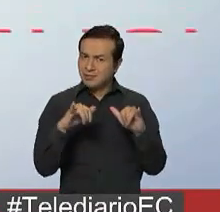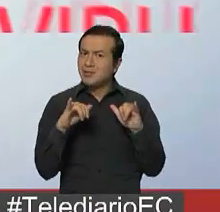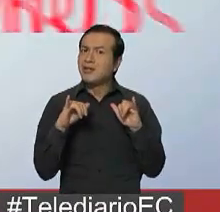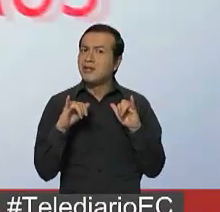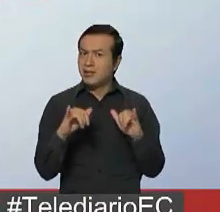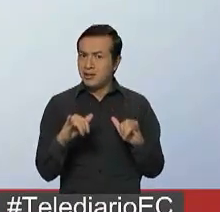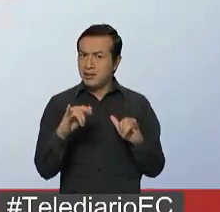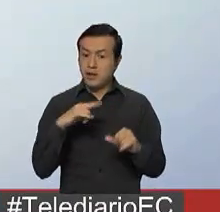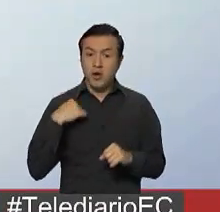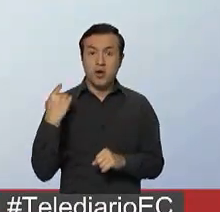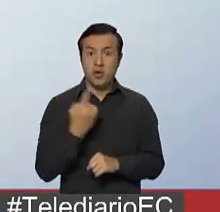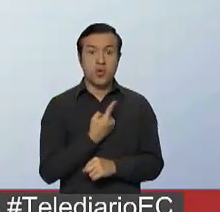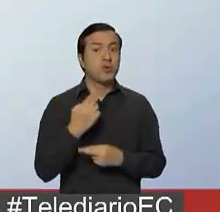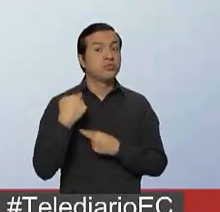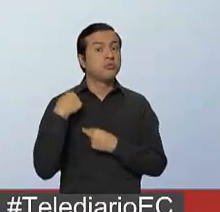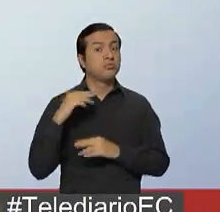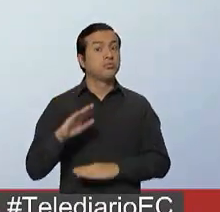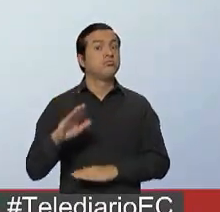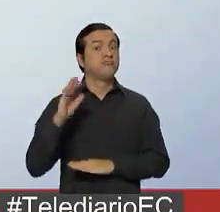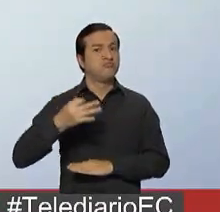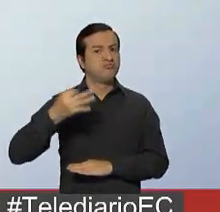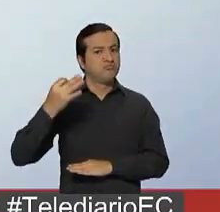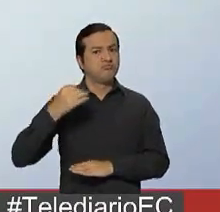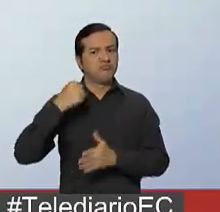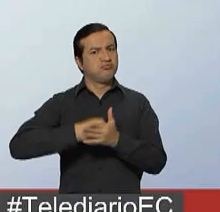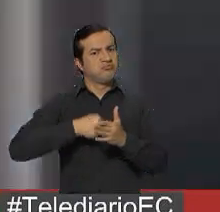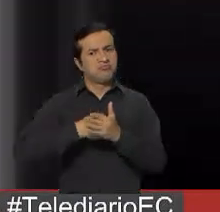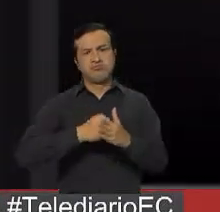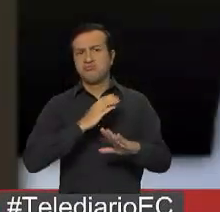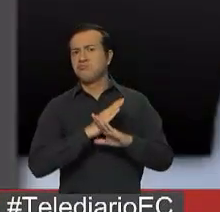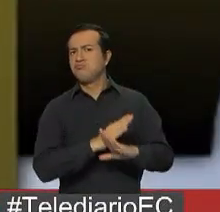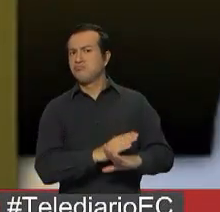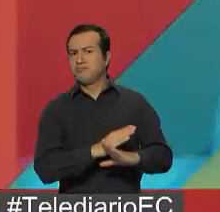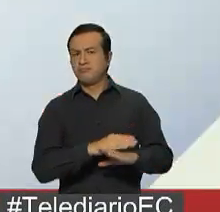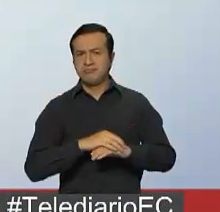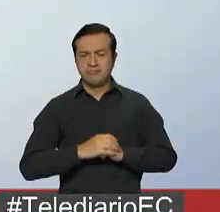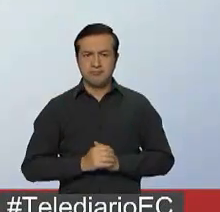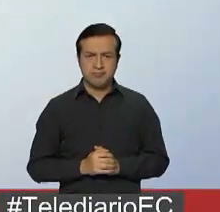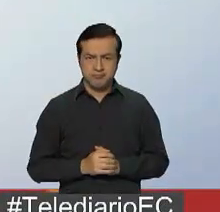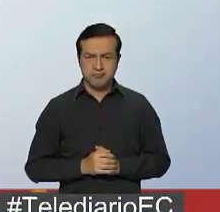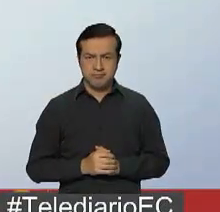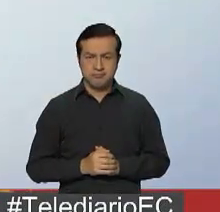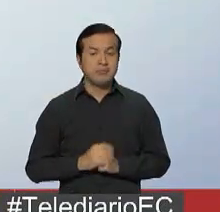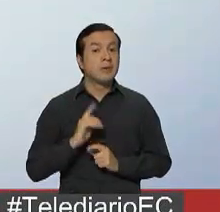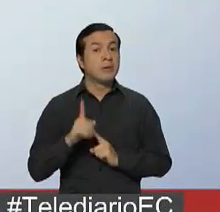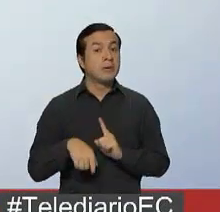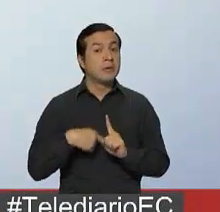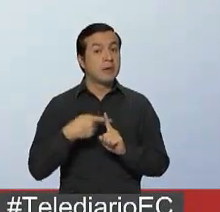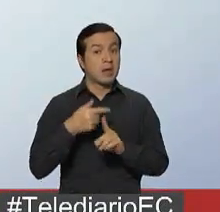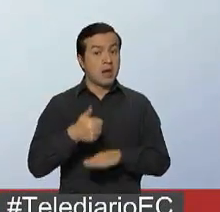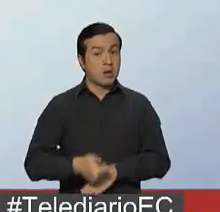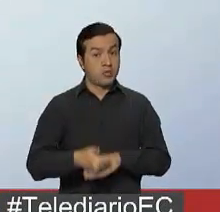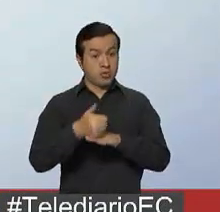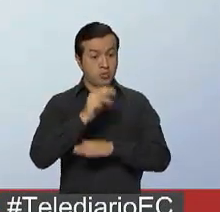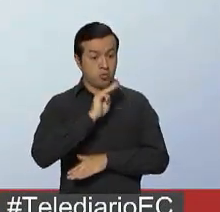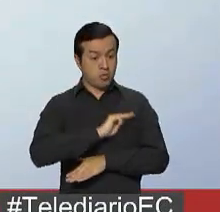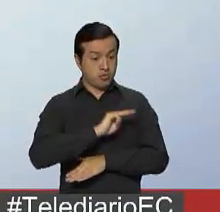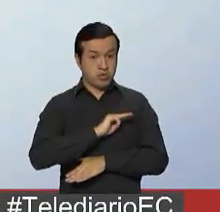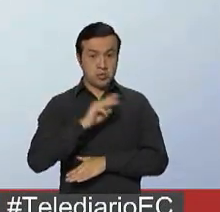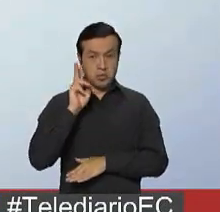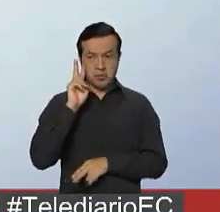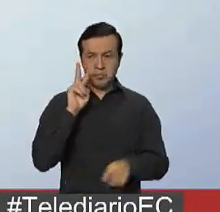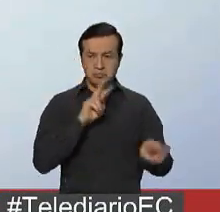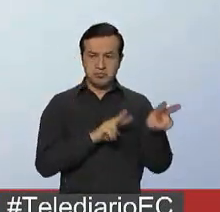asumimos un compromiso mucho más alto en la lucha contra el coronavirus además la autoridad cantonal deberá